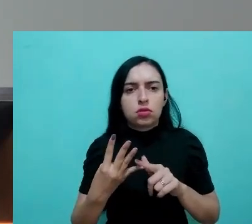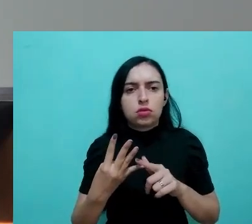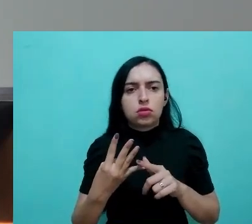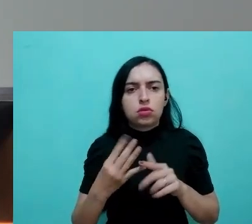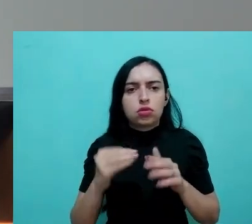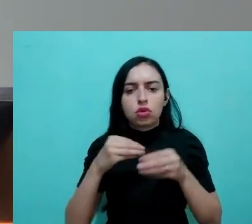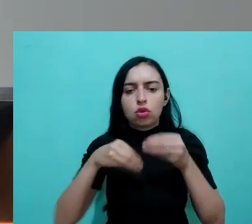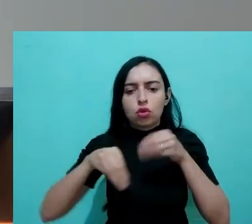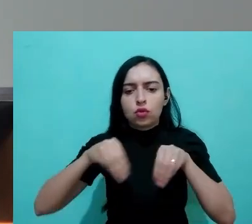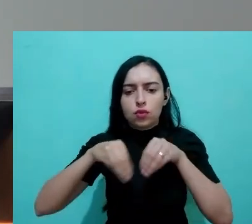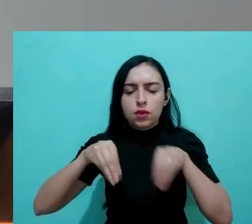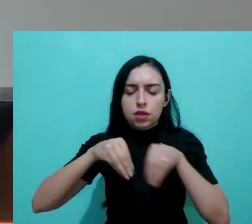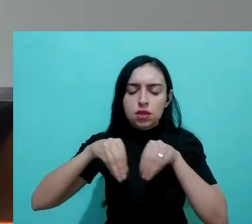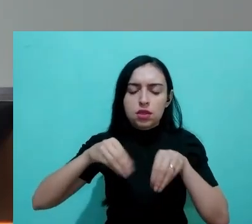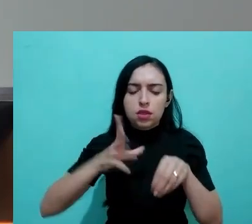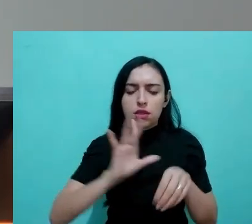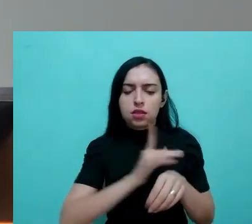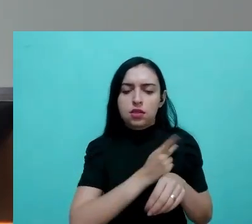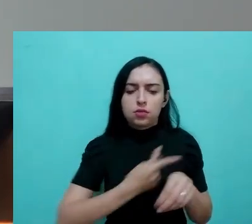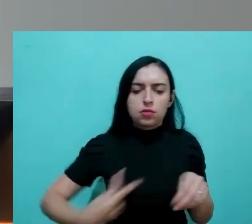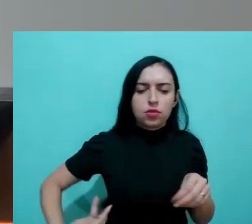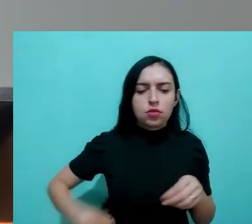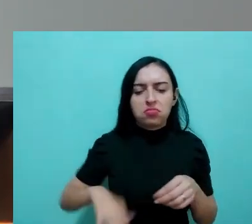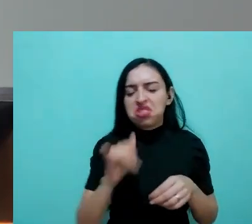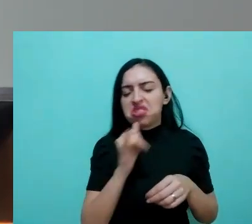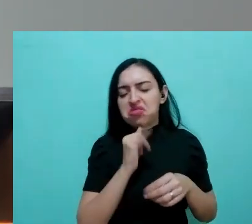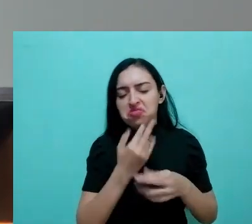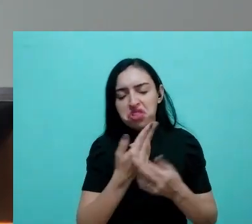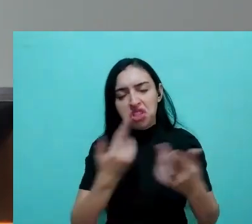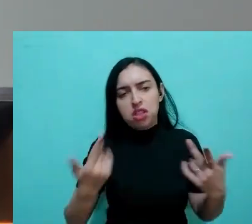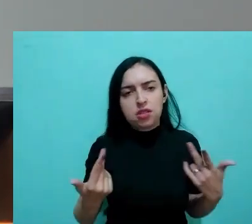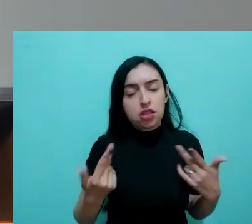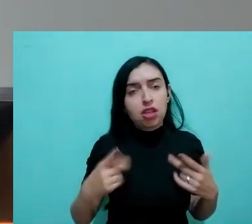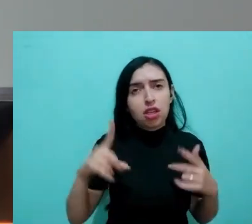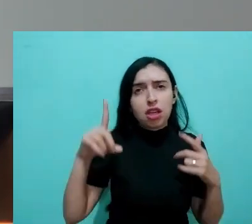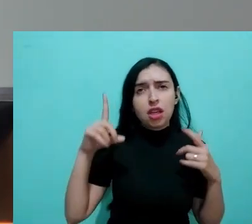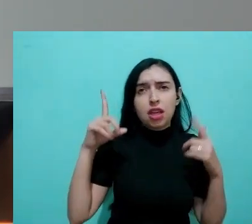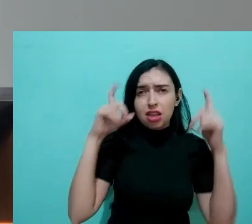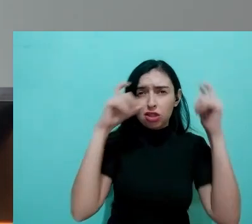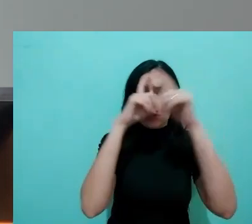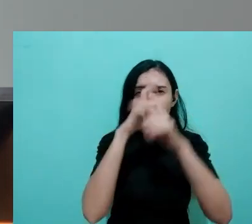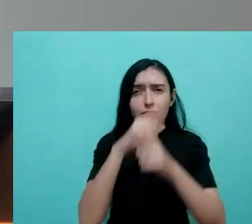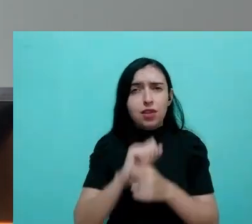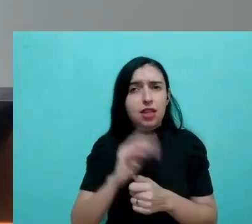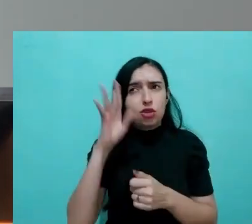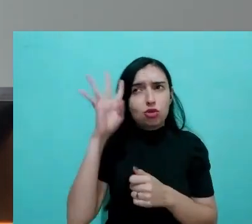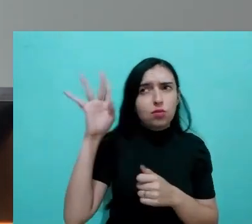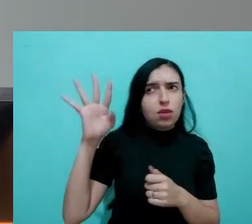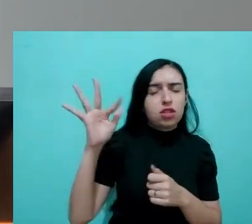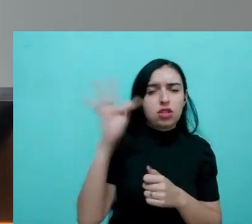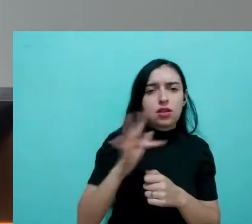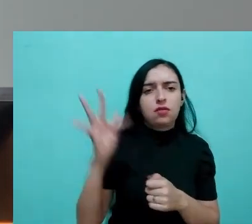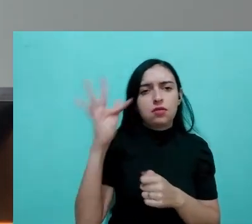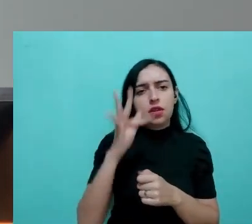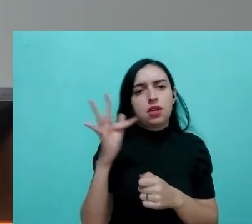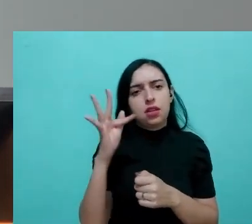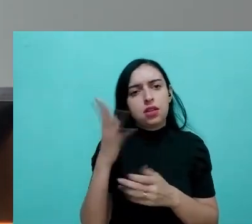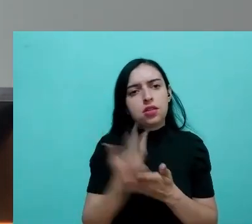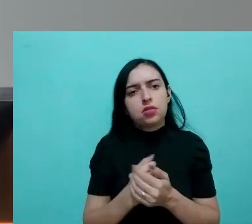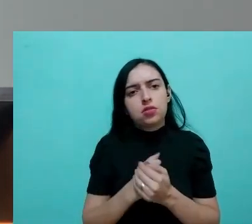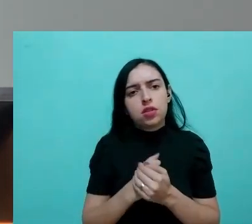públicas, etc. Y es difícil imaginar en Francia aún hoy películas